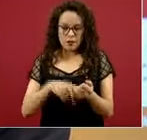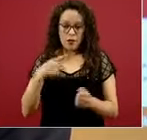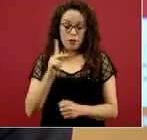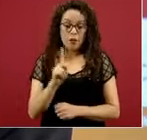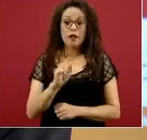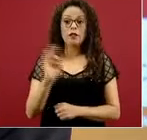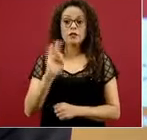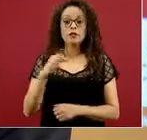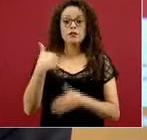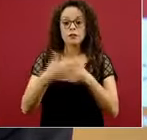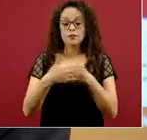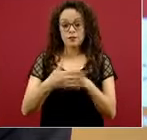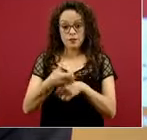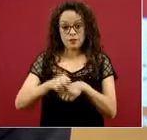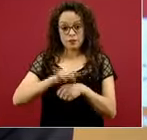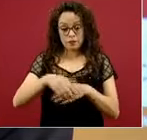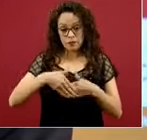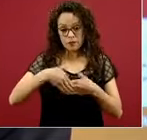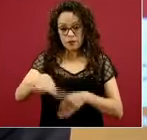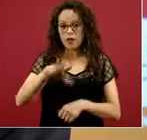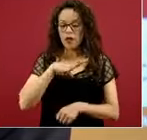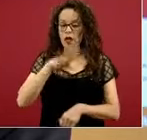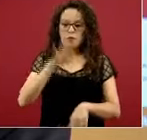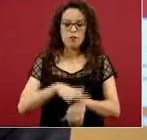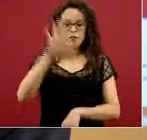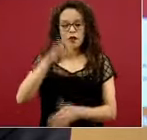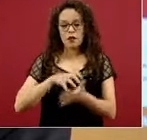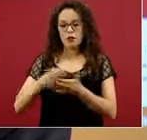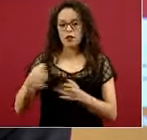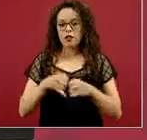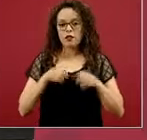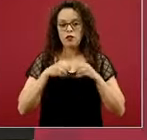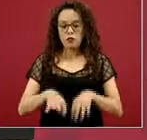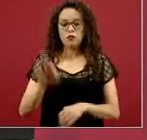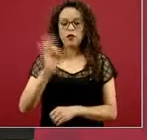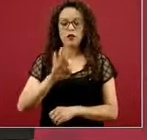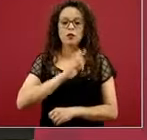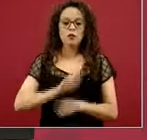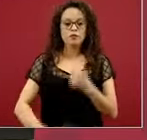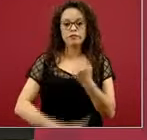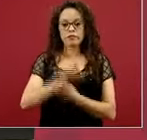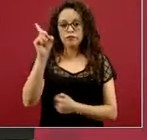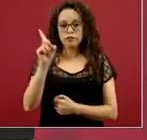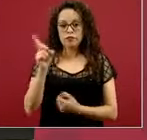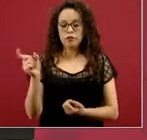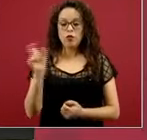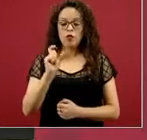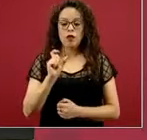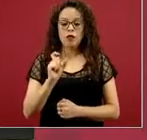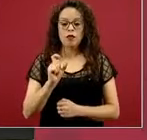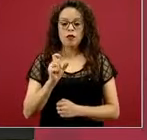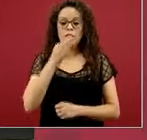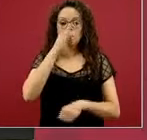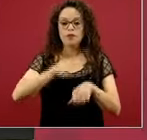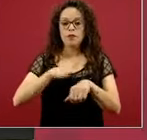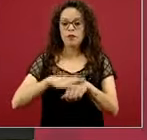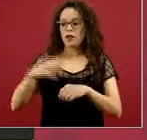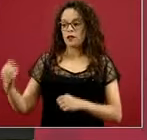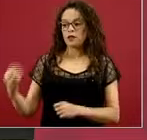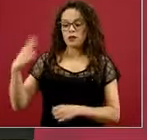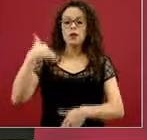en las próximas semanas vamos a tener mucha más información de cuál puede ser el riesgo que implique cuando se publique el semáforo